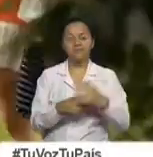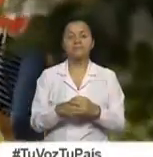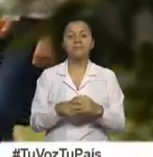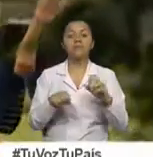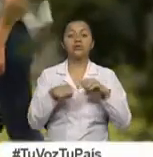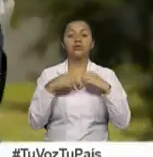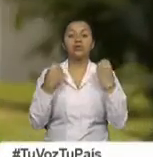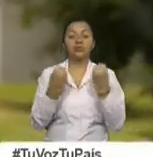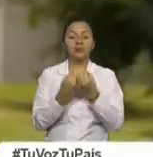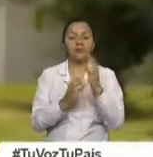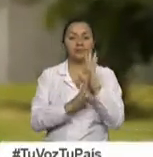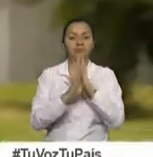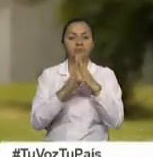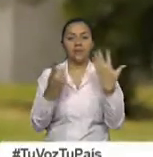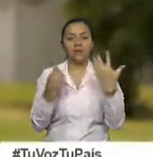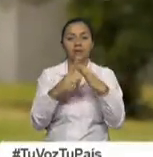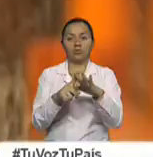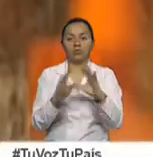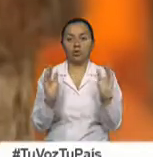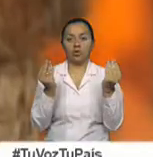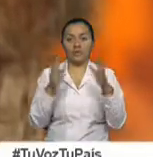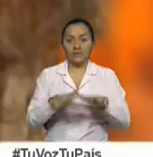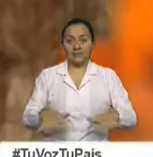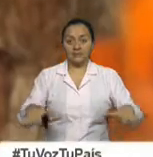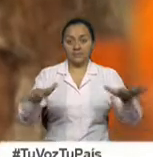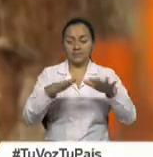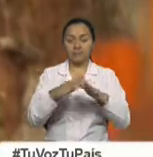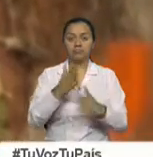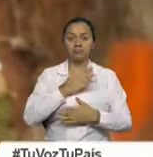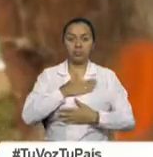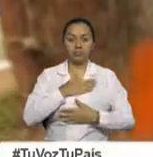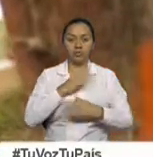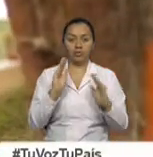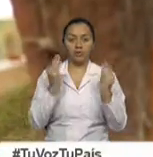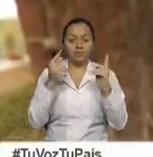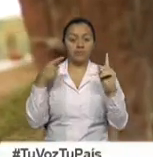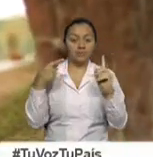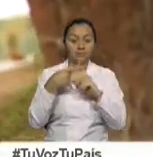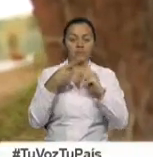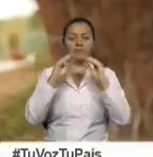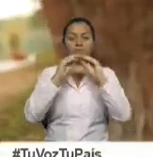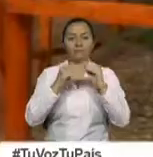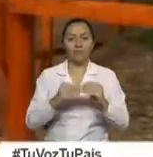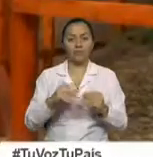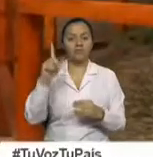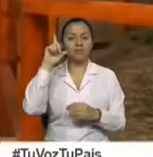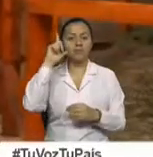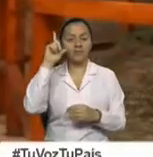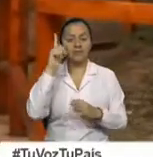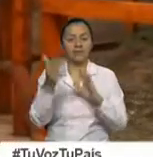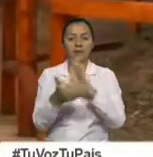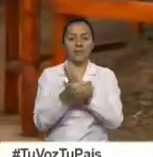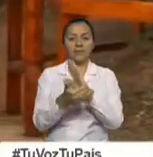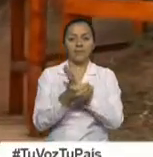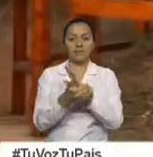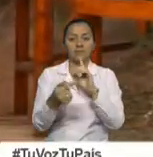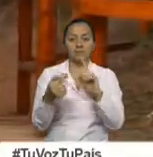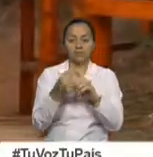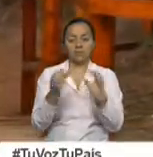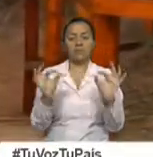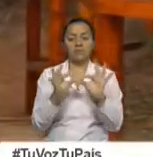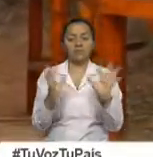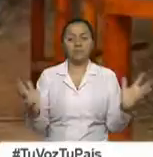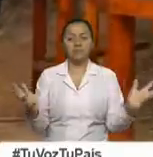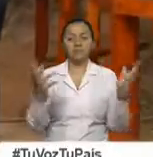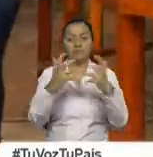se potenciará la inclusión de los jóvenes mediante la actoría juvenil, formación y liderazgo, capacitaciones y la vinculación